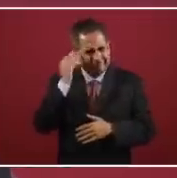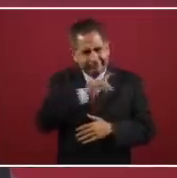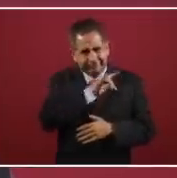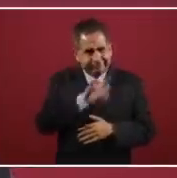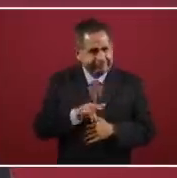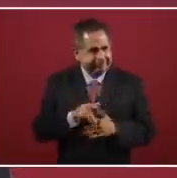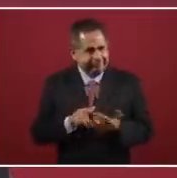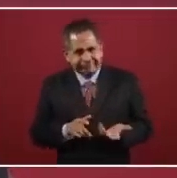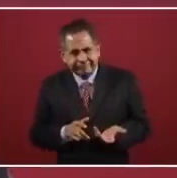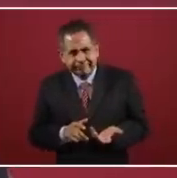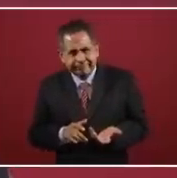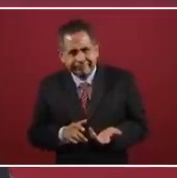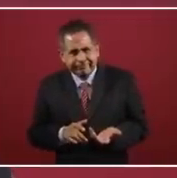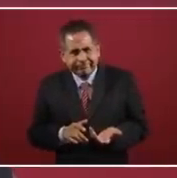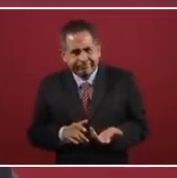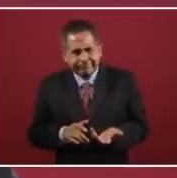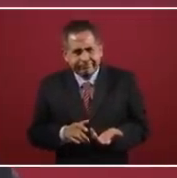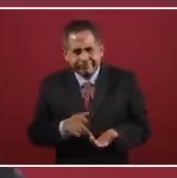hacer